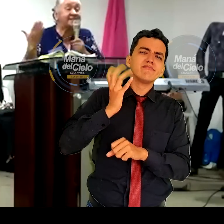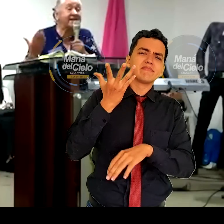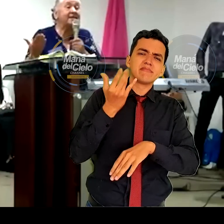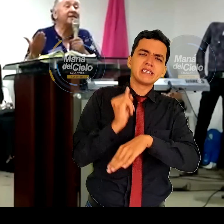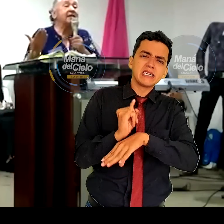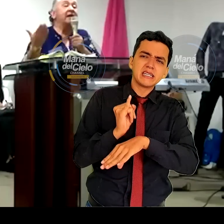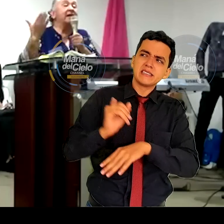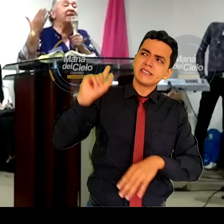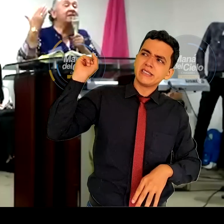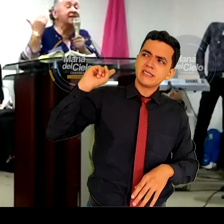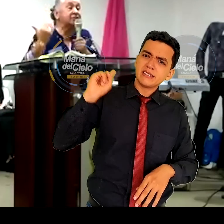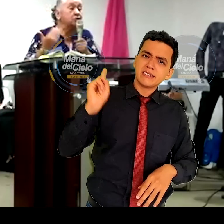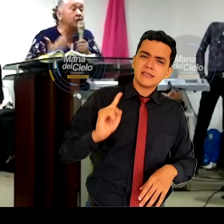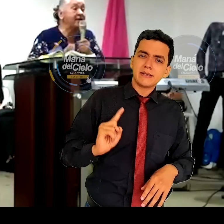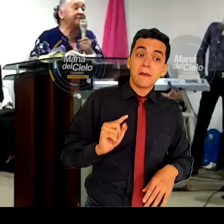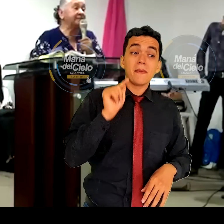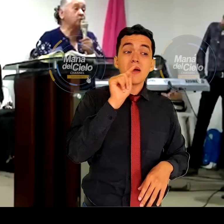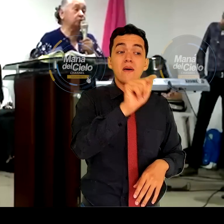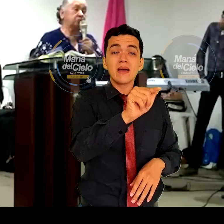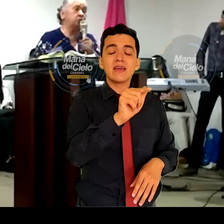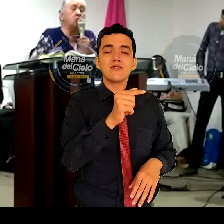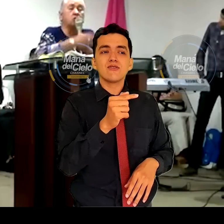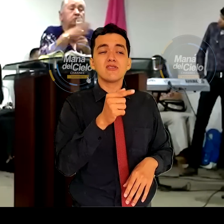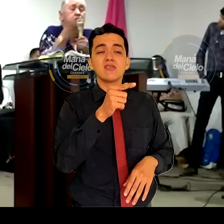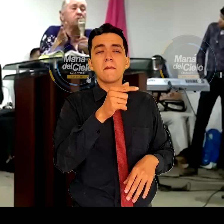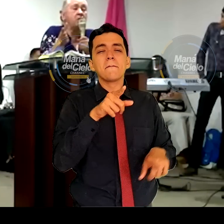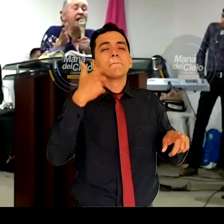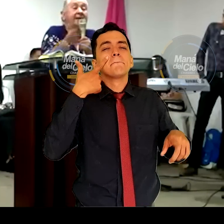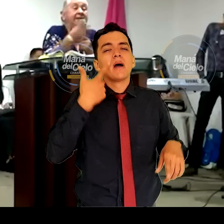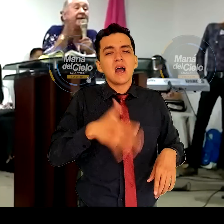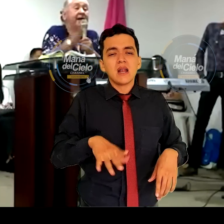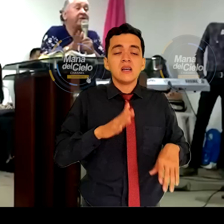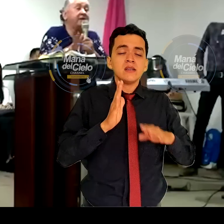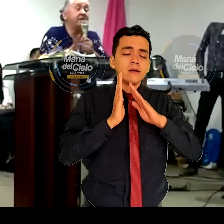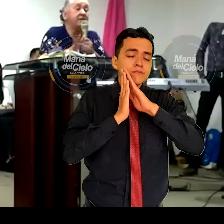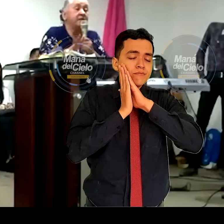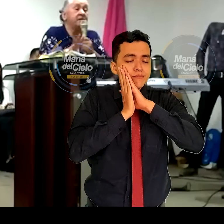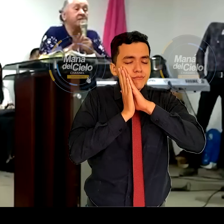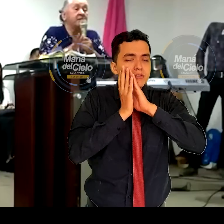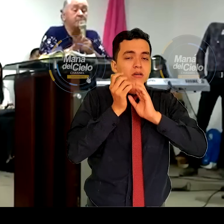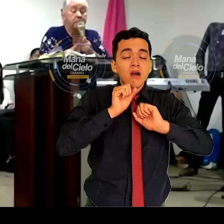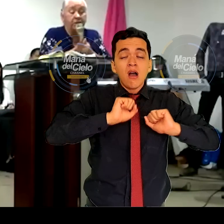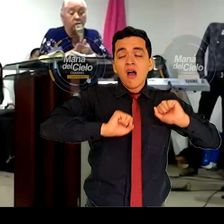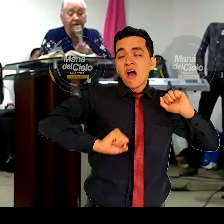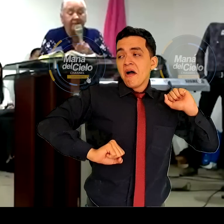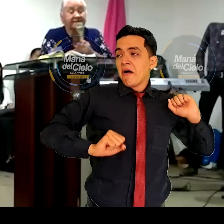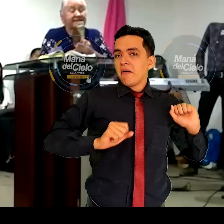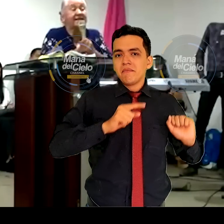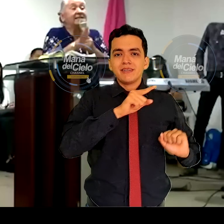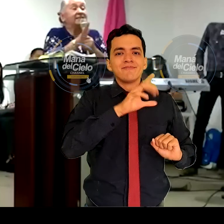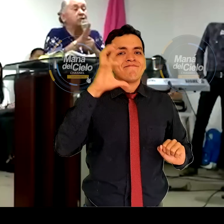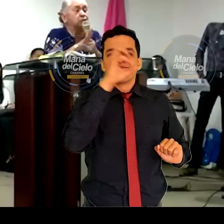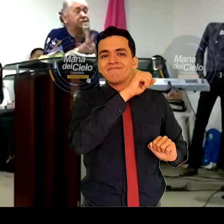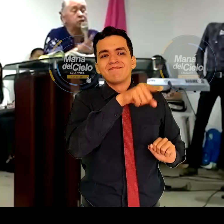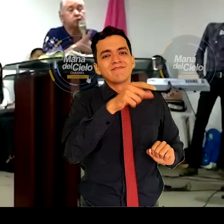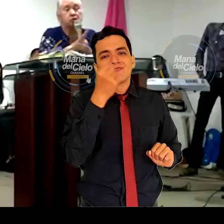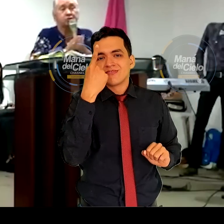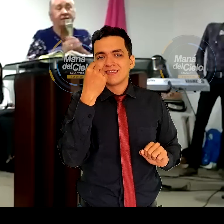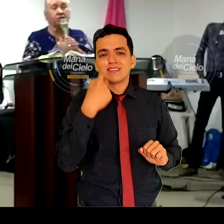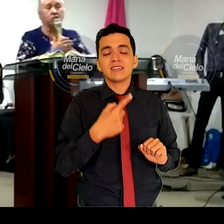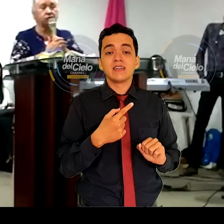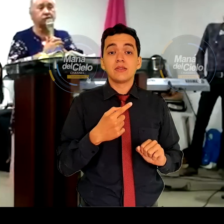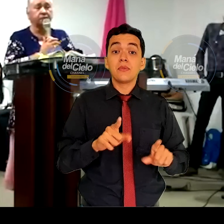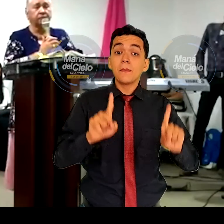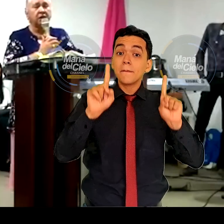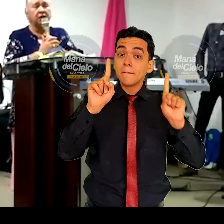tienen que hacer reaccionar esta noche. Yo no conozco aquí a nadie, pero déjeme decirle que el Señor sí nos